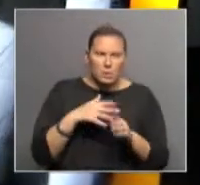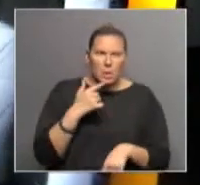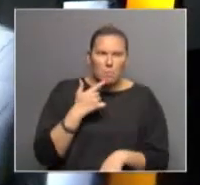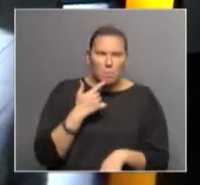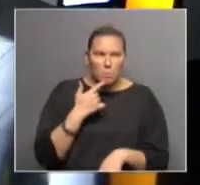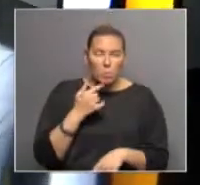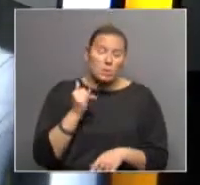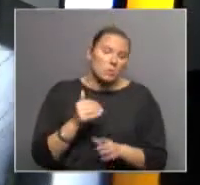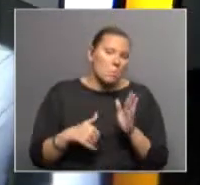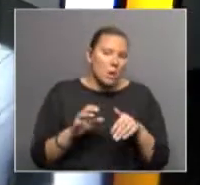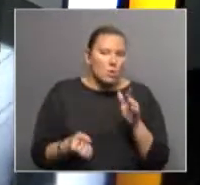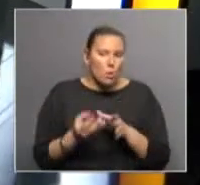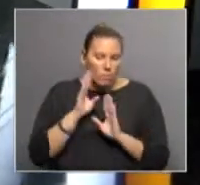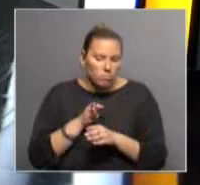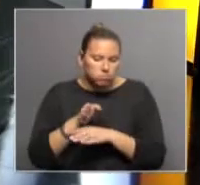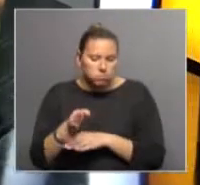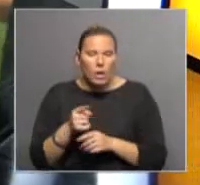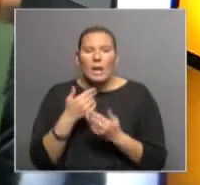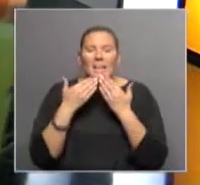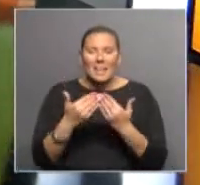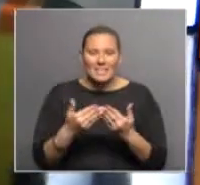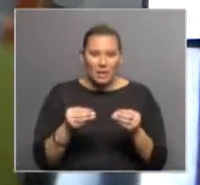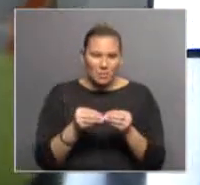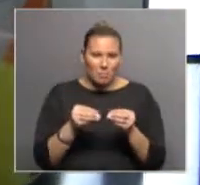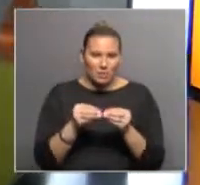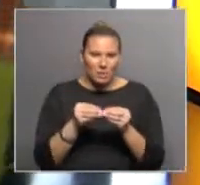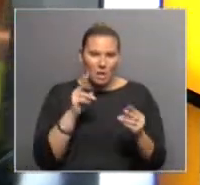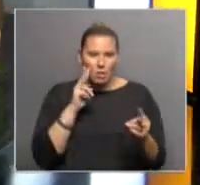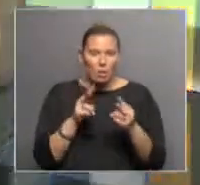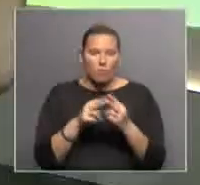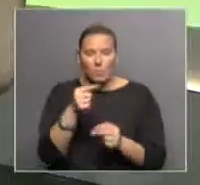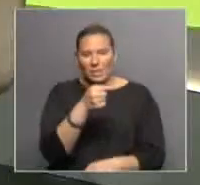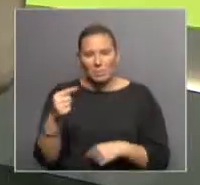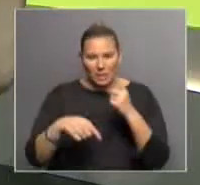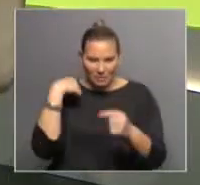Es probable. Exacto. Sí. Daniela, muchas gracias. No, bueno, hasta la semana que viene. Nos vemos la semana que viene.